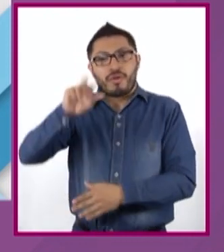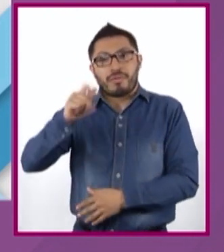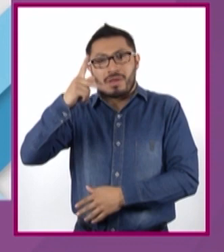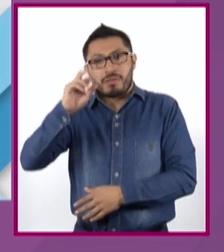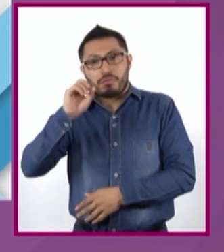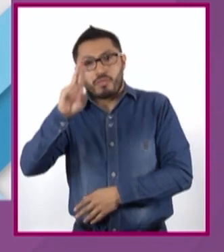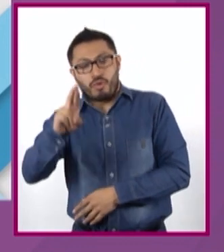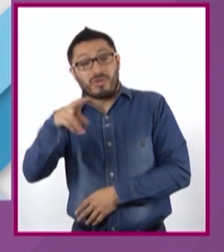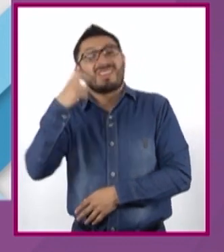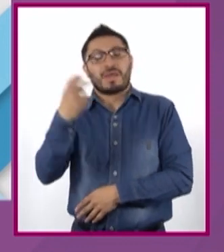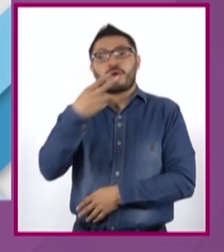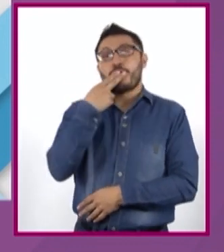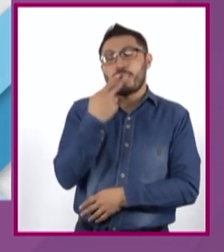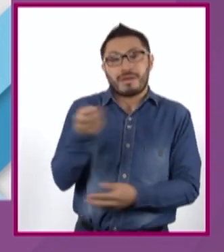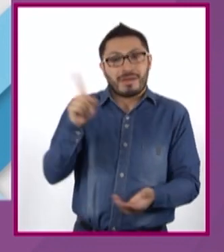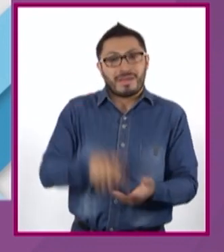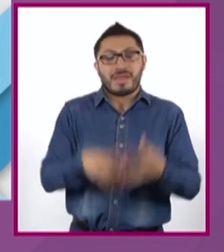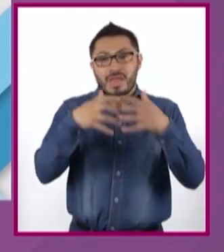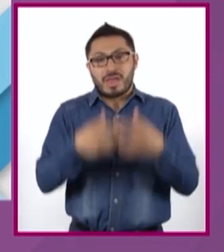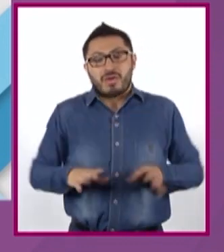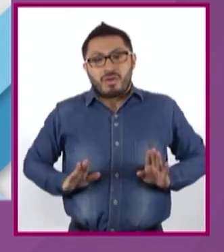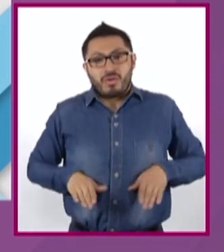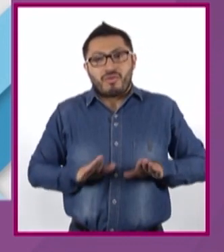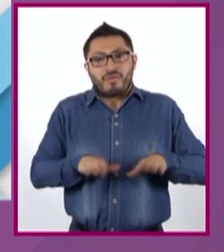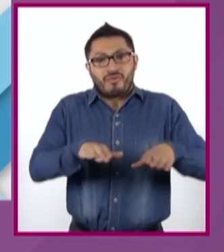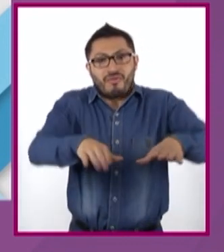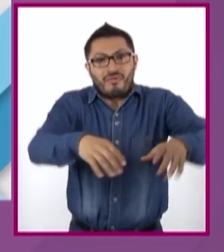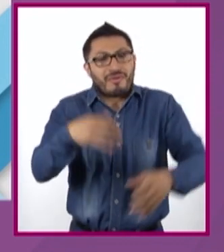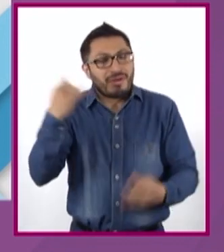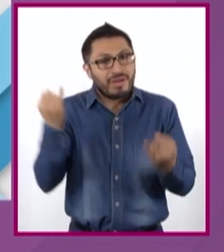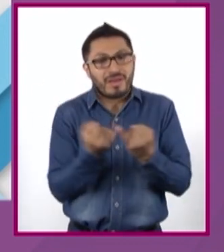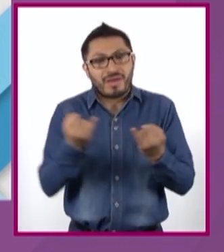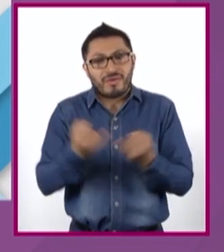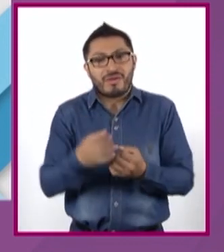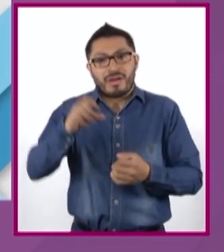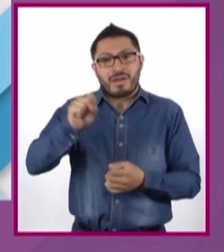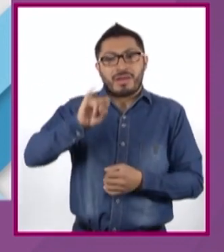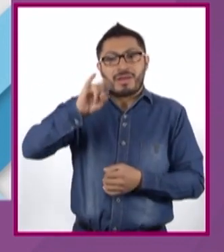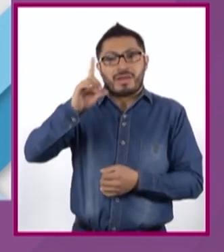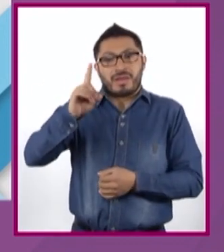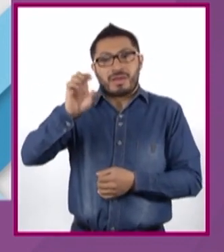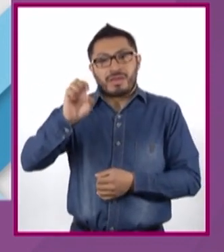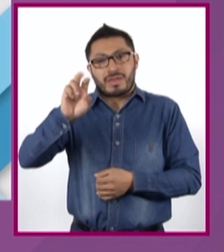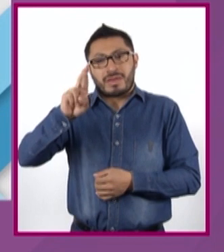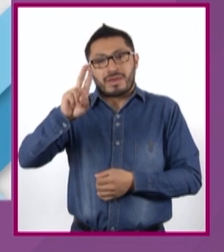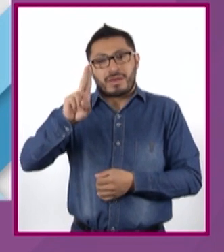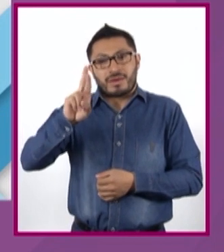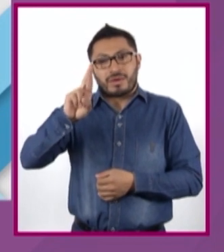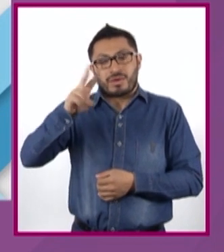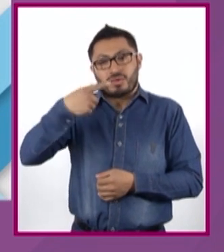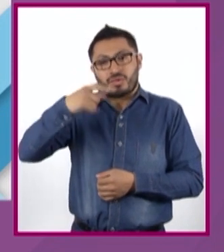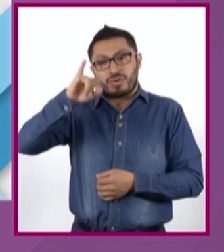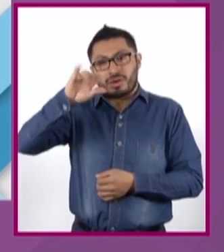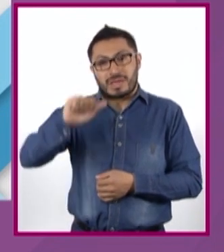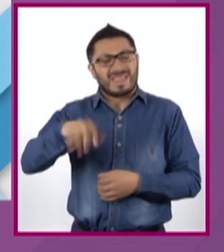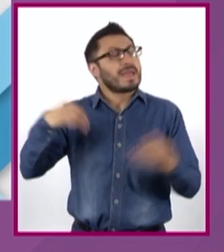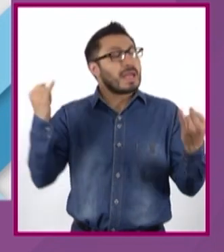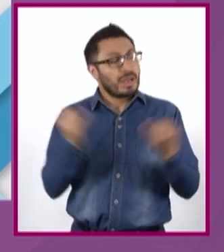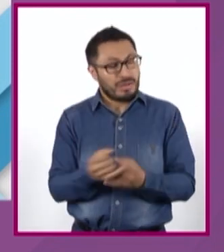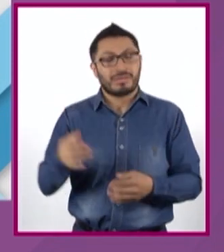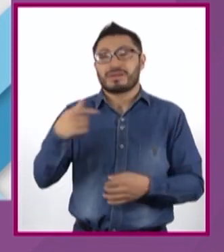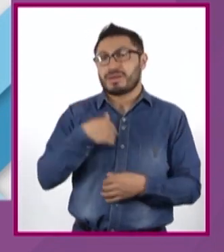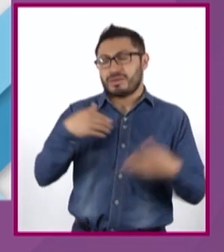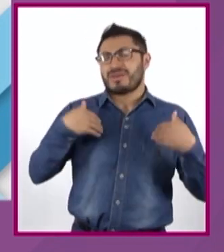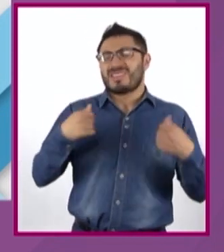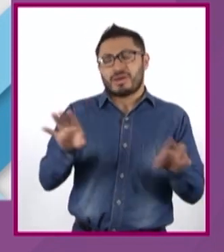se aplicaron a la industria textil y la siderurgia. Así es, maestro. Tengo entendido que